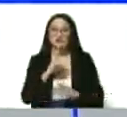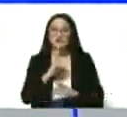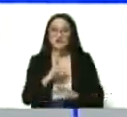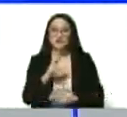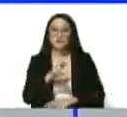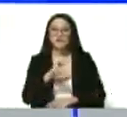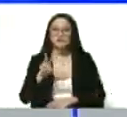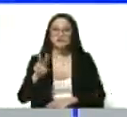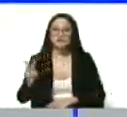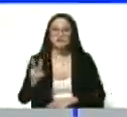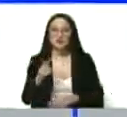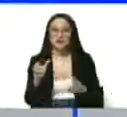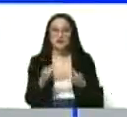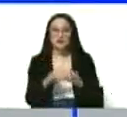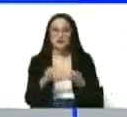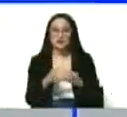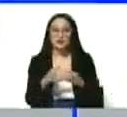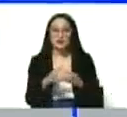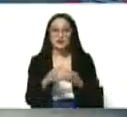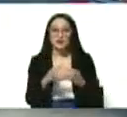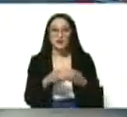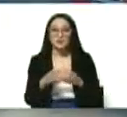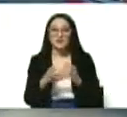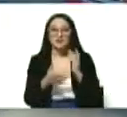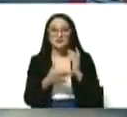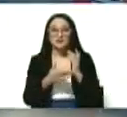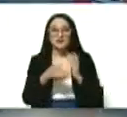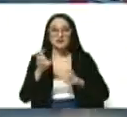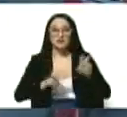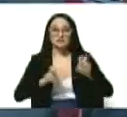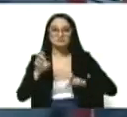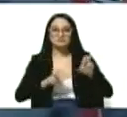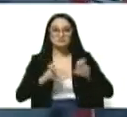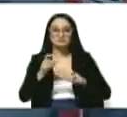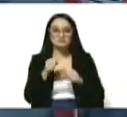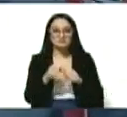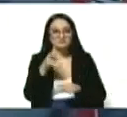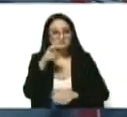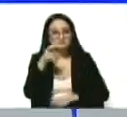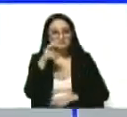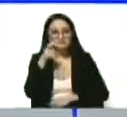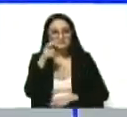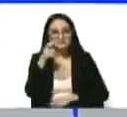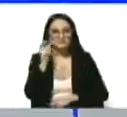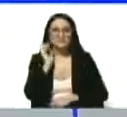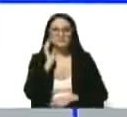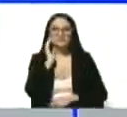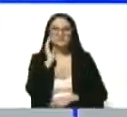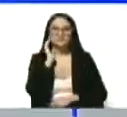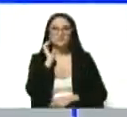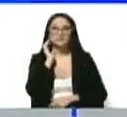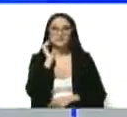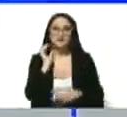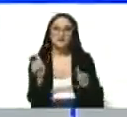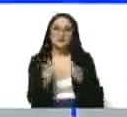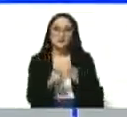22 reuniones del Comité Técnico Ministerial de Evaluación, Seguimiento y Monitoreo y de